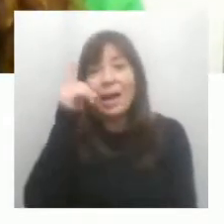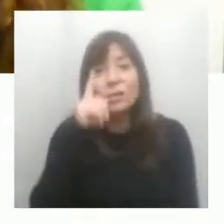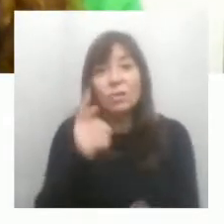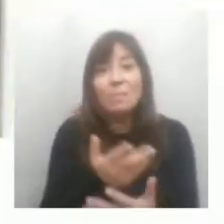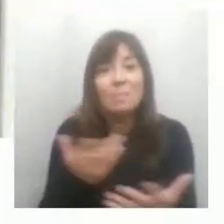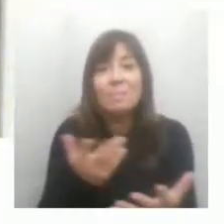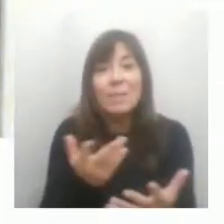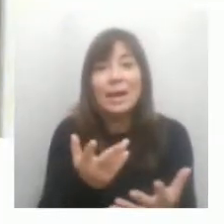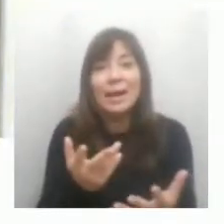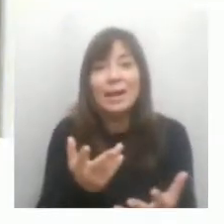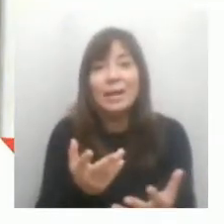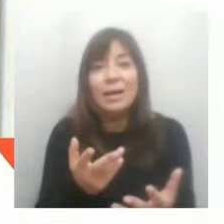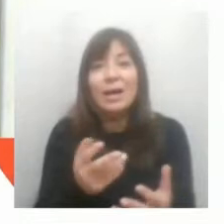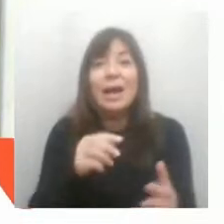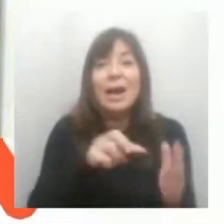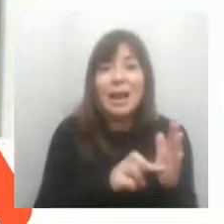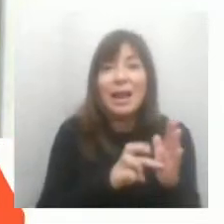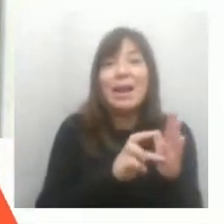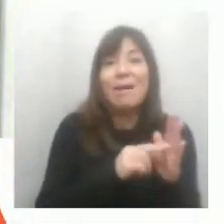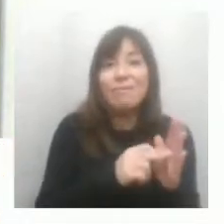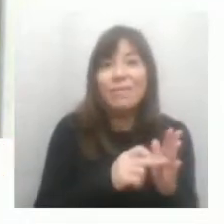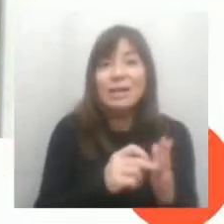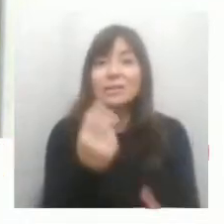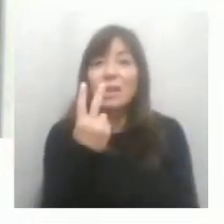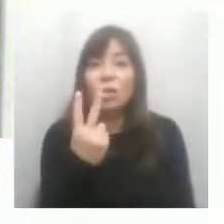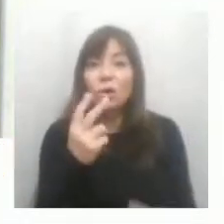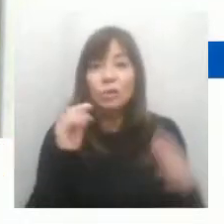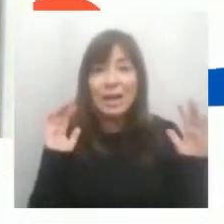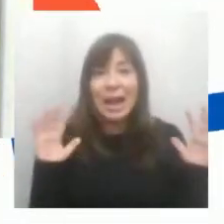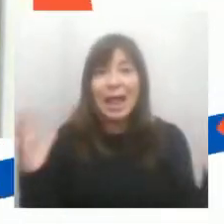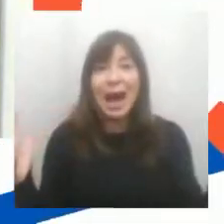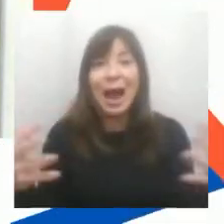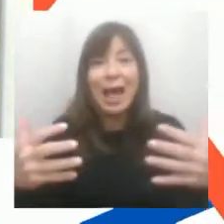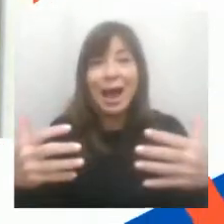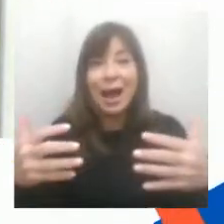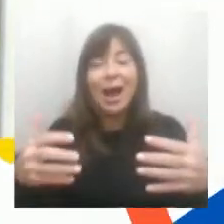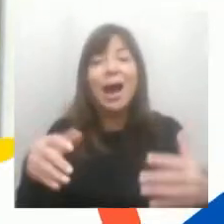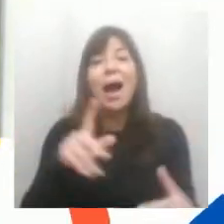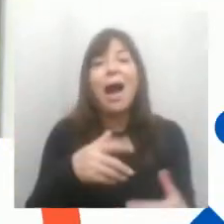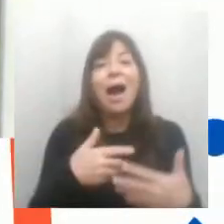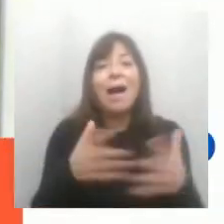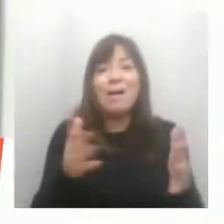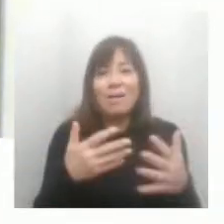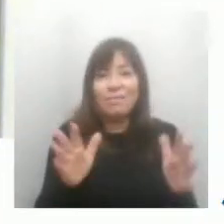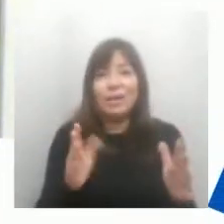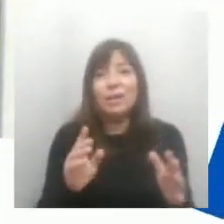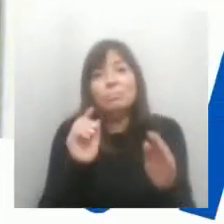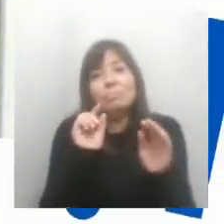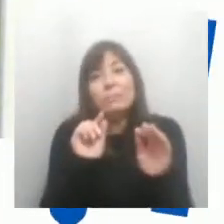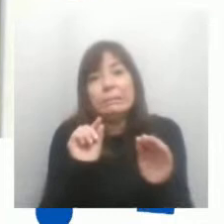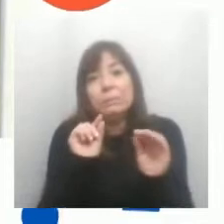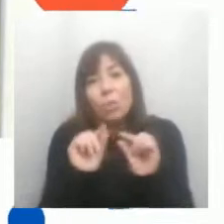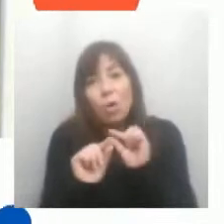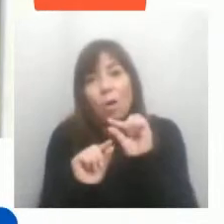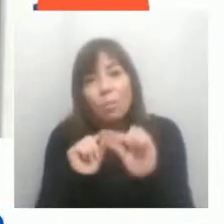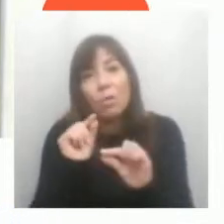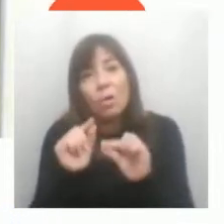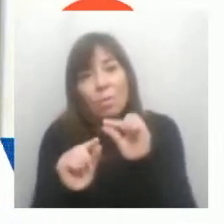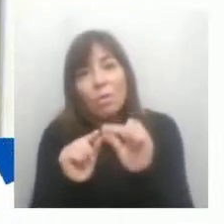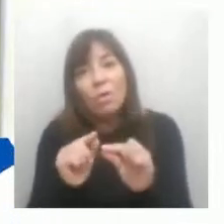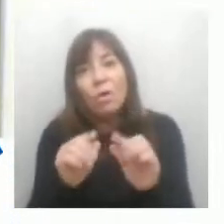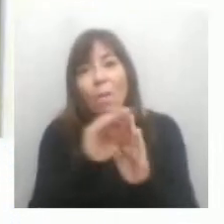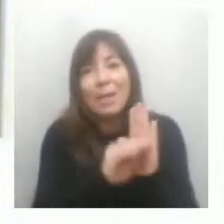la instancia de la fase 2 en la granja y ahí se podría abrir nuevamente con un aforo acotado y todas las medidas de